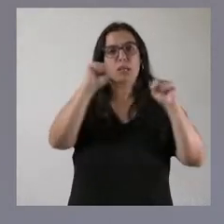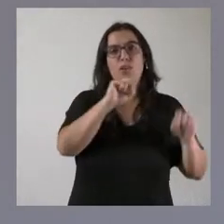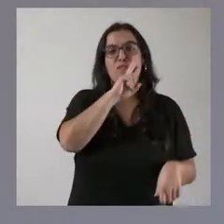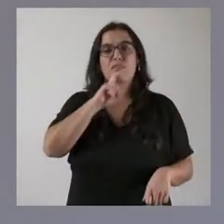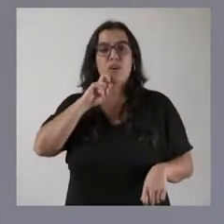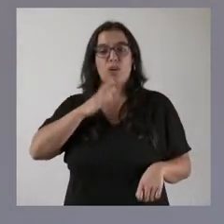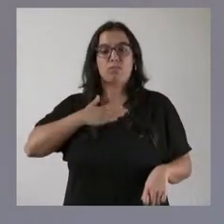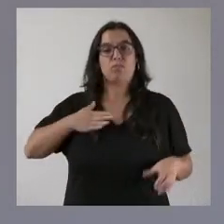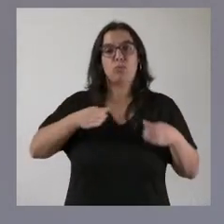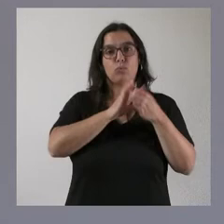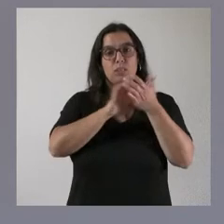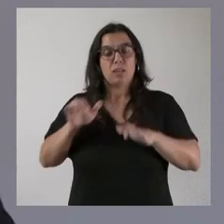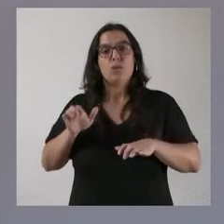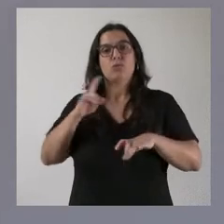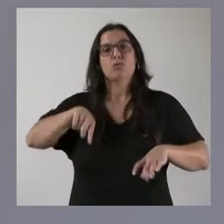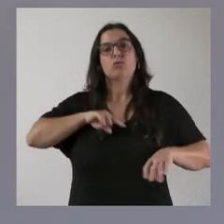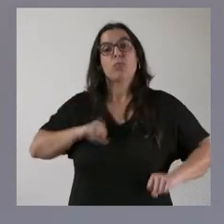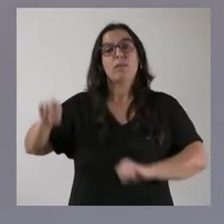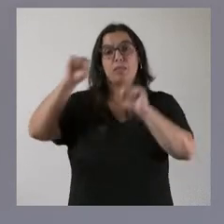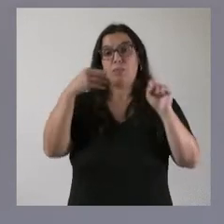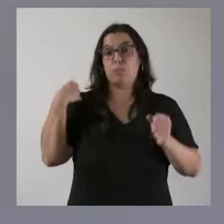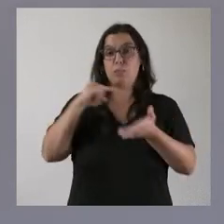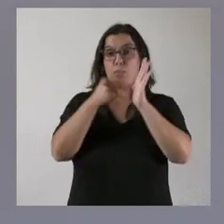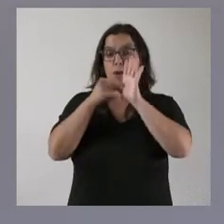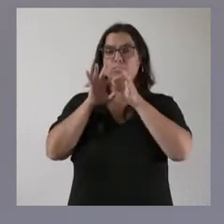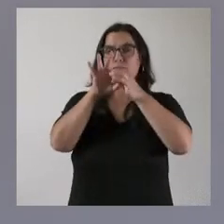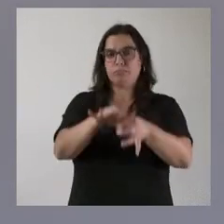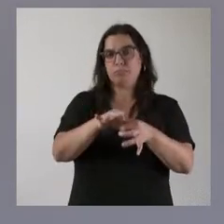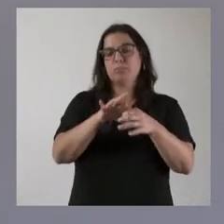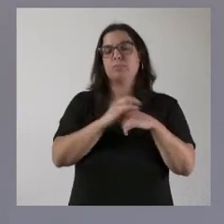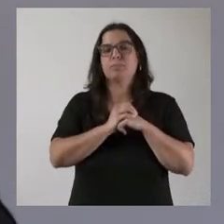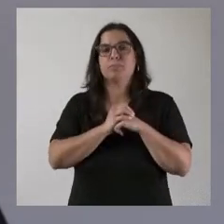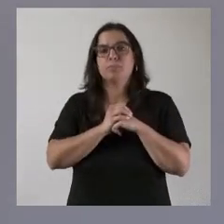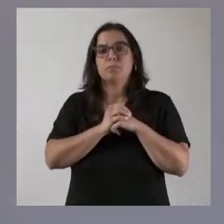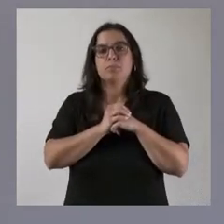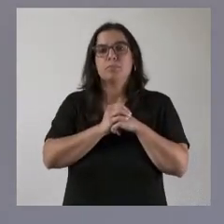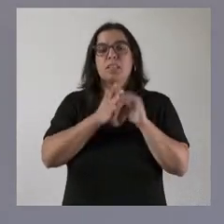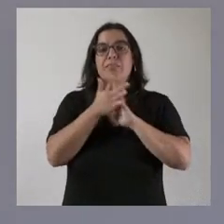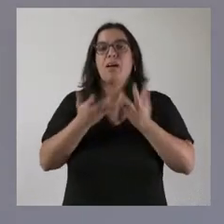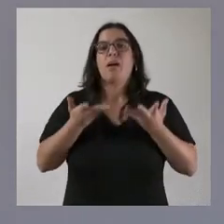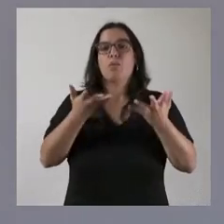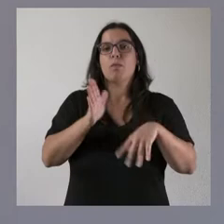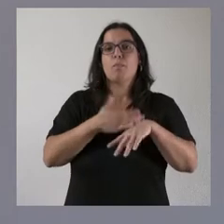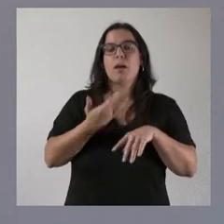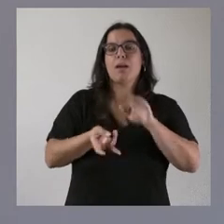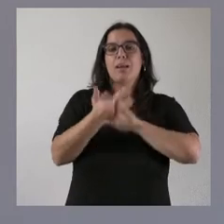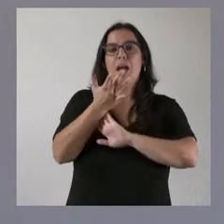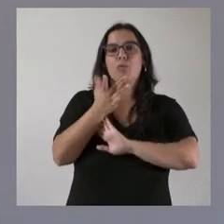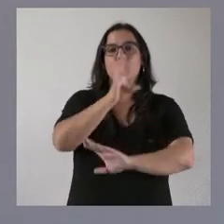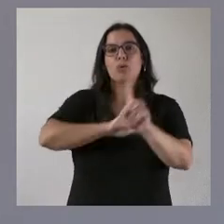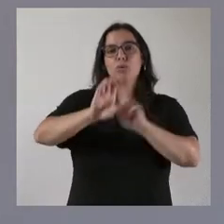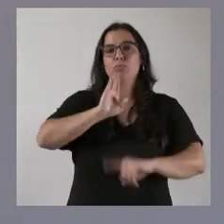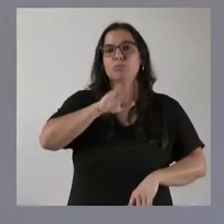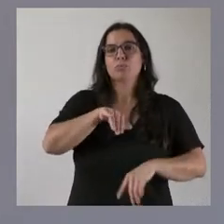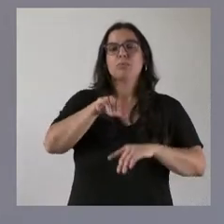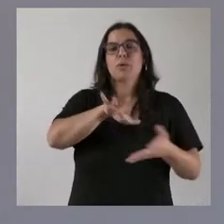de la junta de Castilla y león durante estos planes van Precisamente en esa dirección permite Establecer un marco adecuado para el desarrollo de las